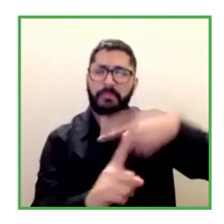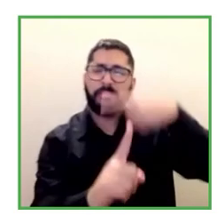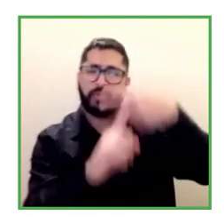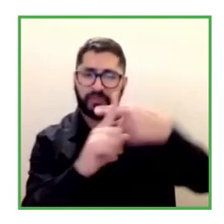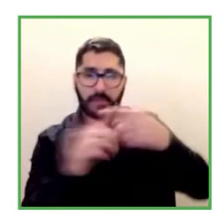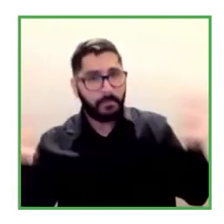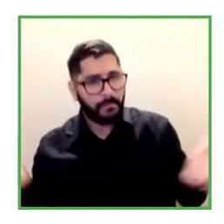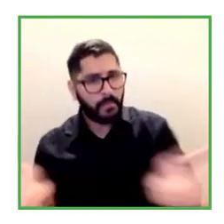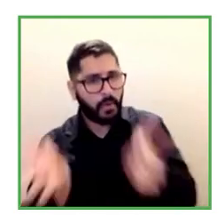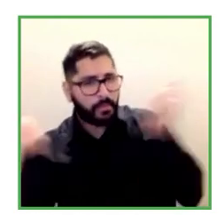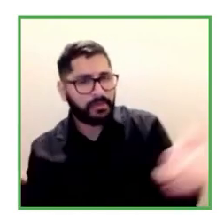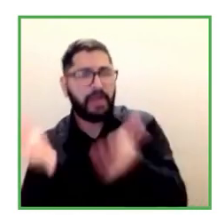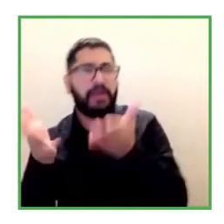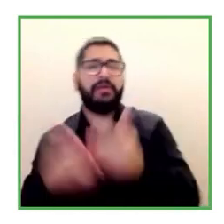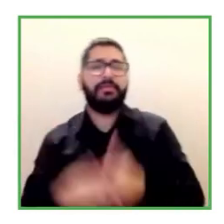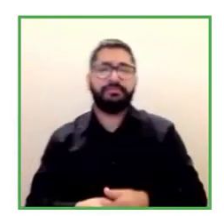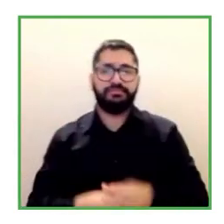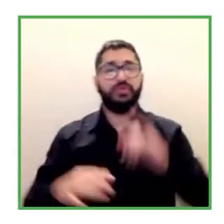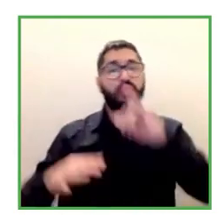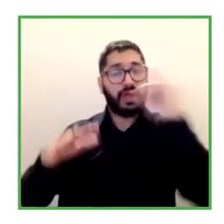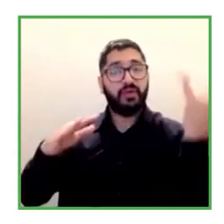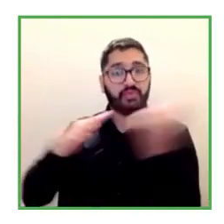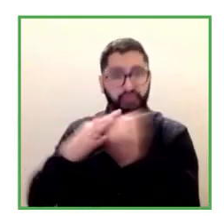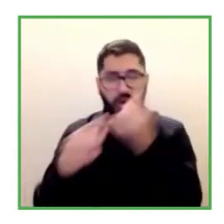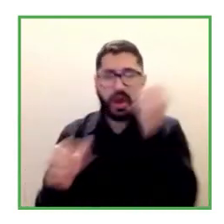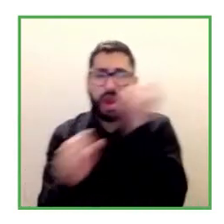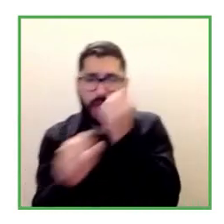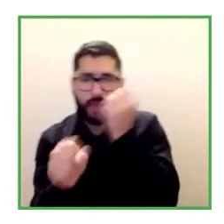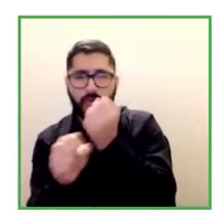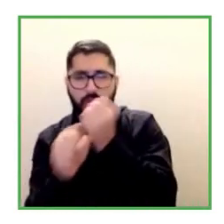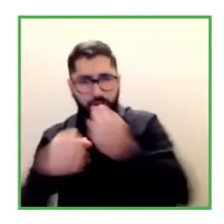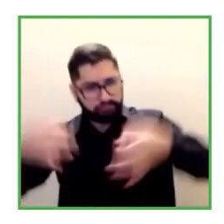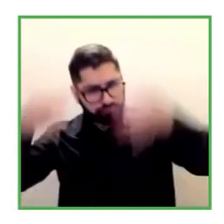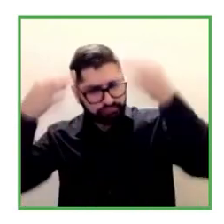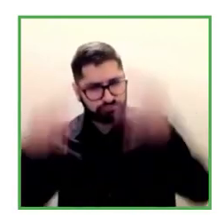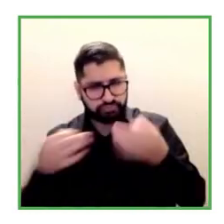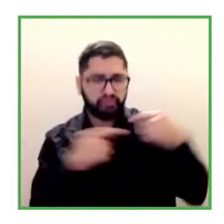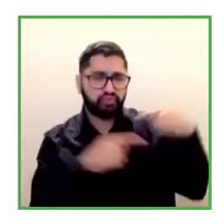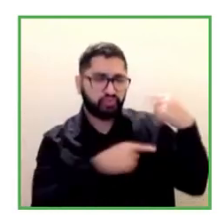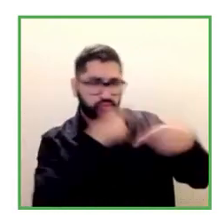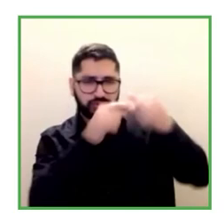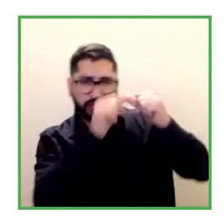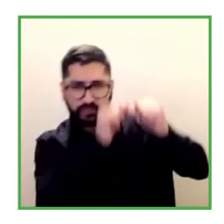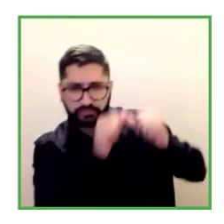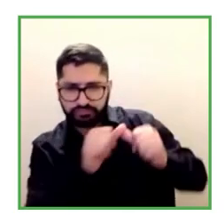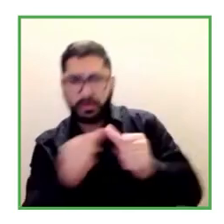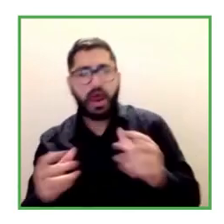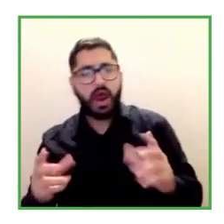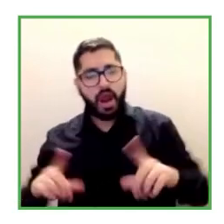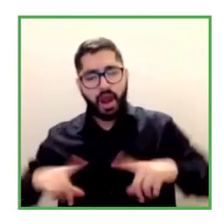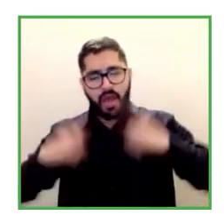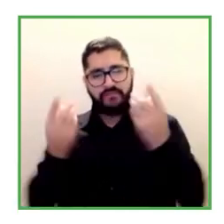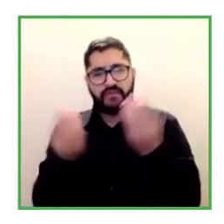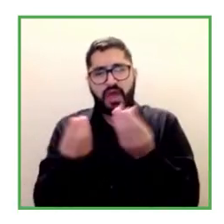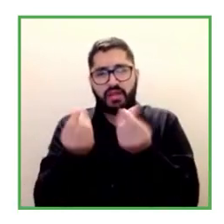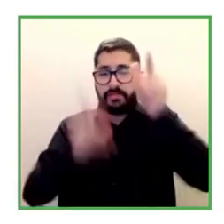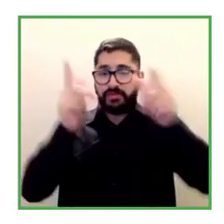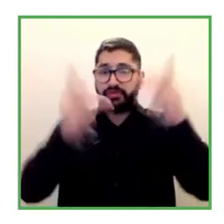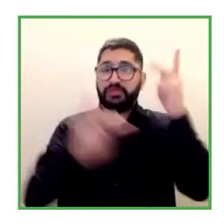inclusión laboral sostenible y de calidad para las personas con discapacidad. Muchísimas gracias.